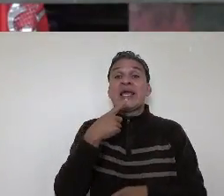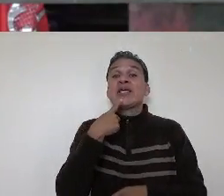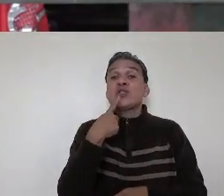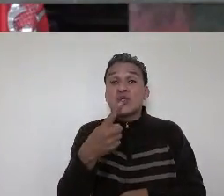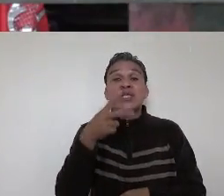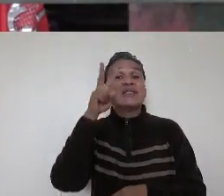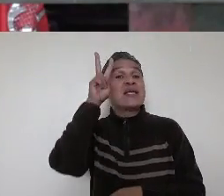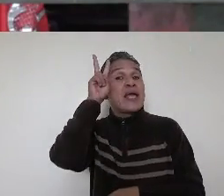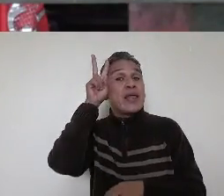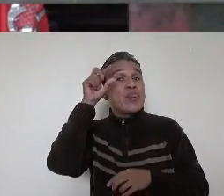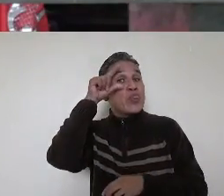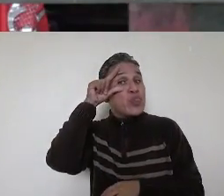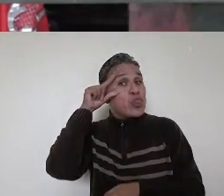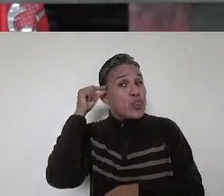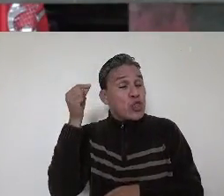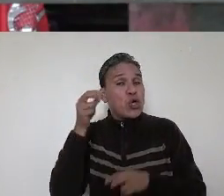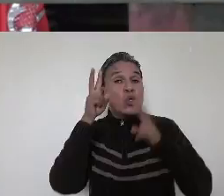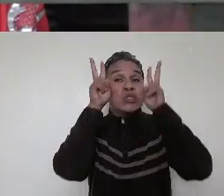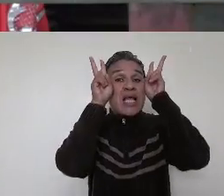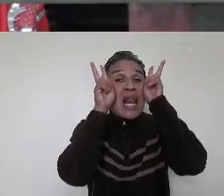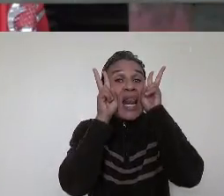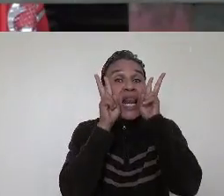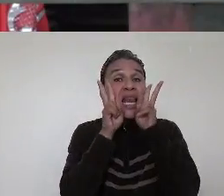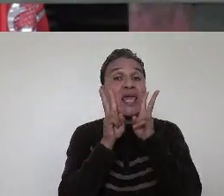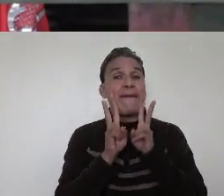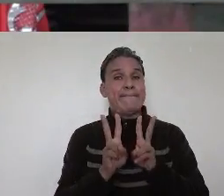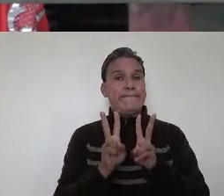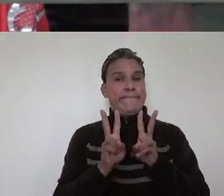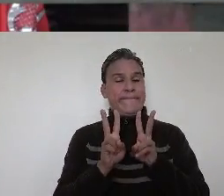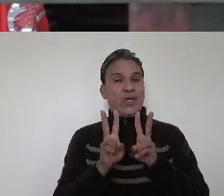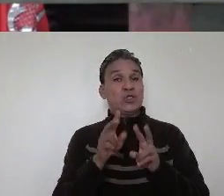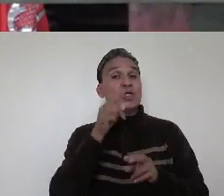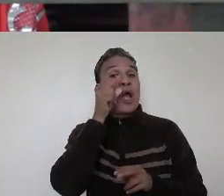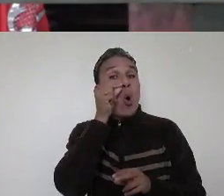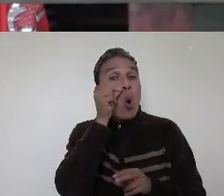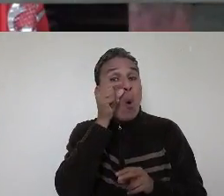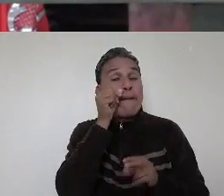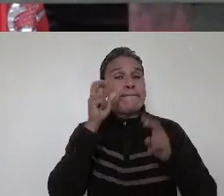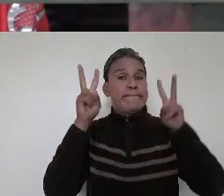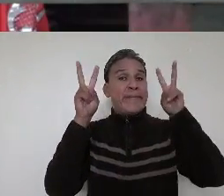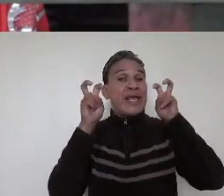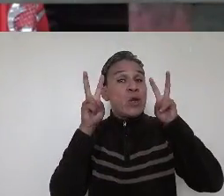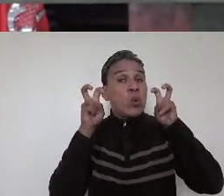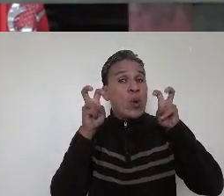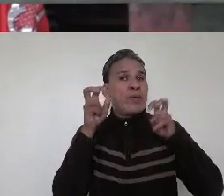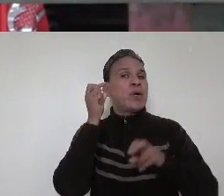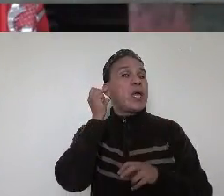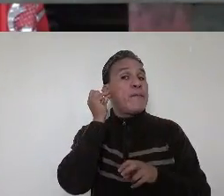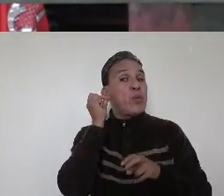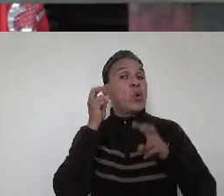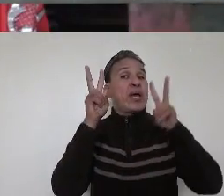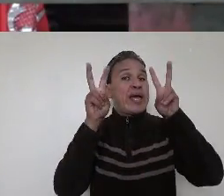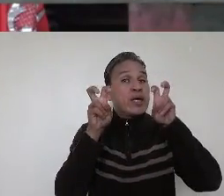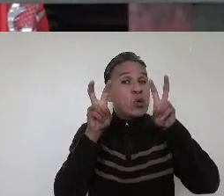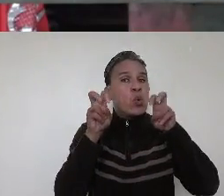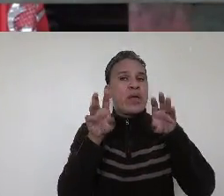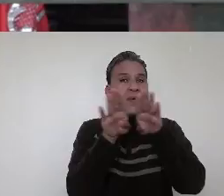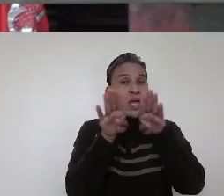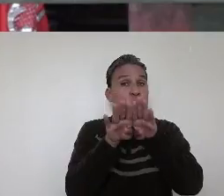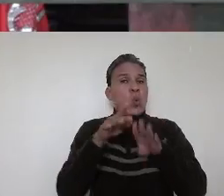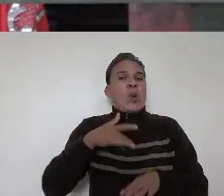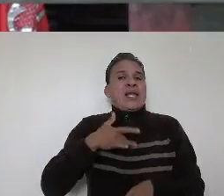de Cristo y Él mismo nos da el vestido, el hombre nuevo, la mujer nueva, que tiene los mismos sentimientos de